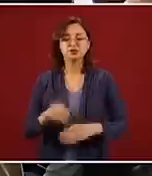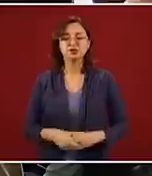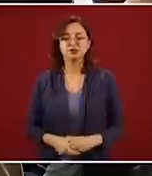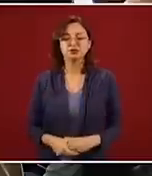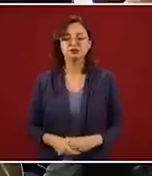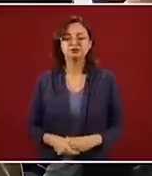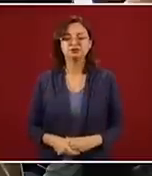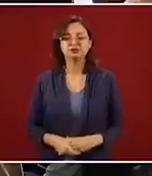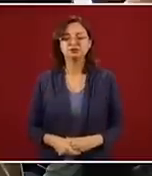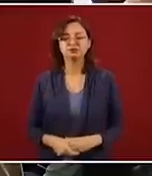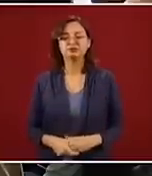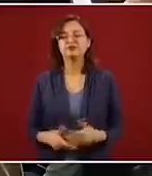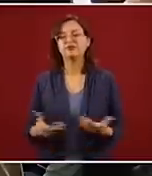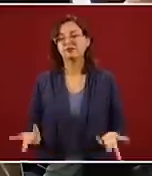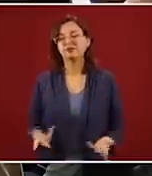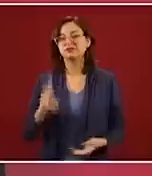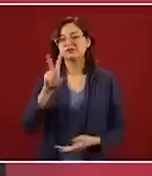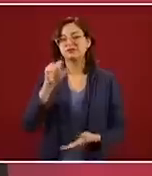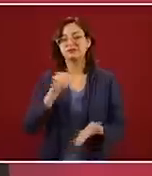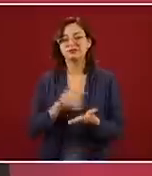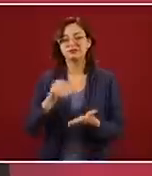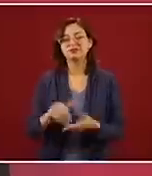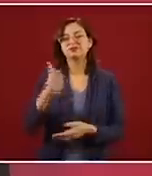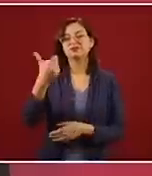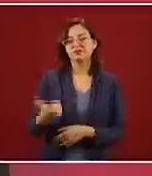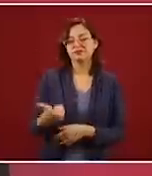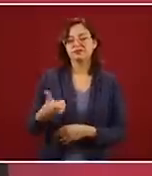Esos son 2 mil millones de pesos.